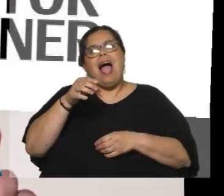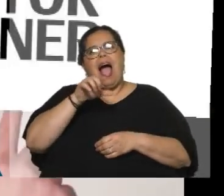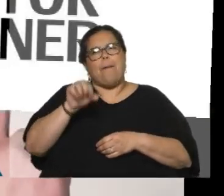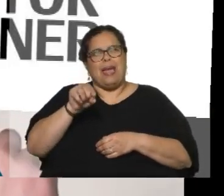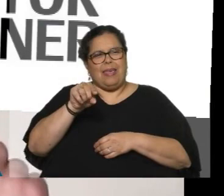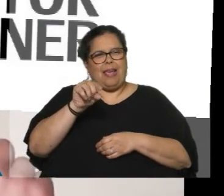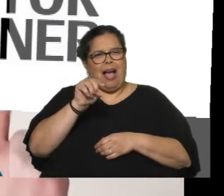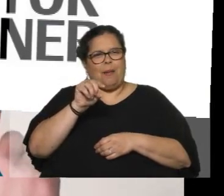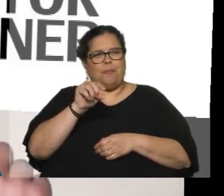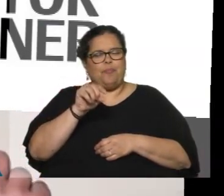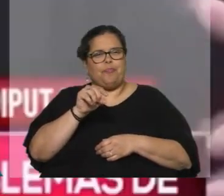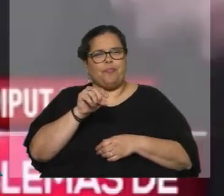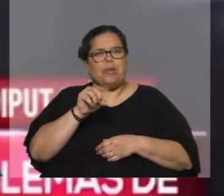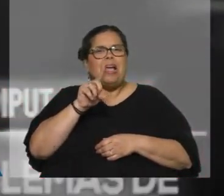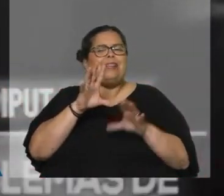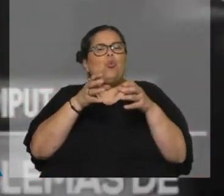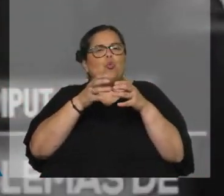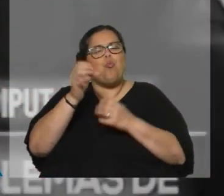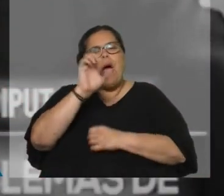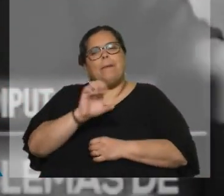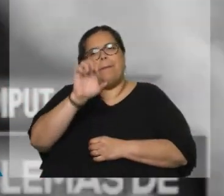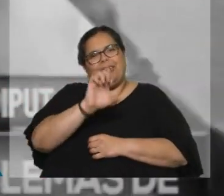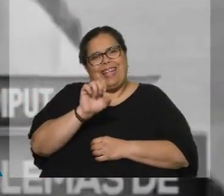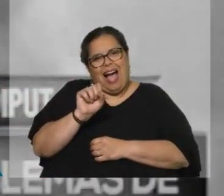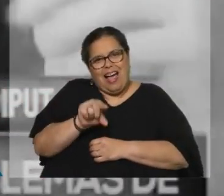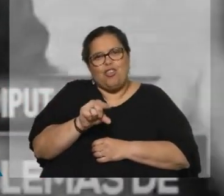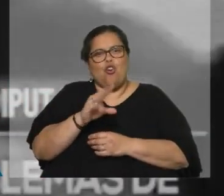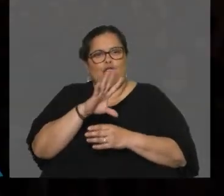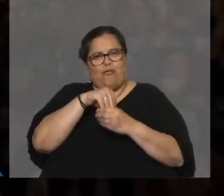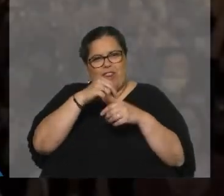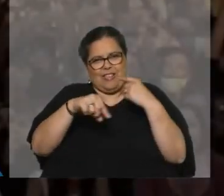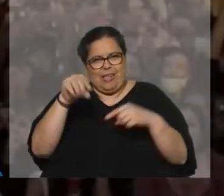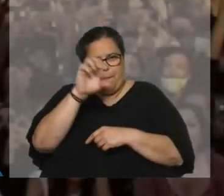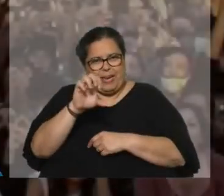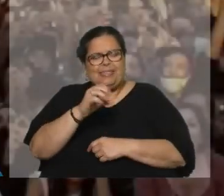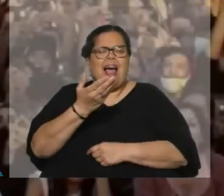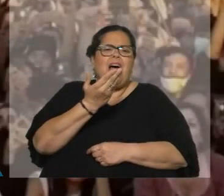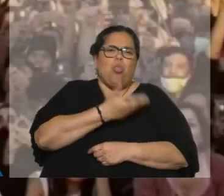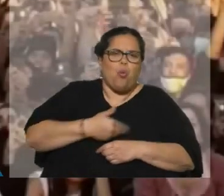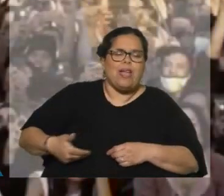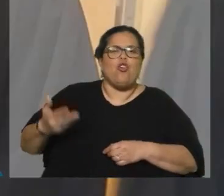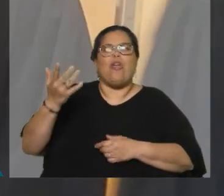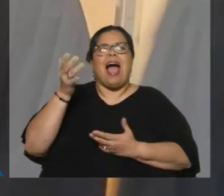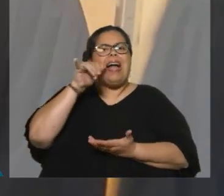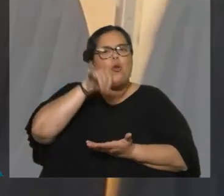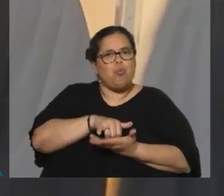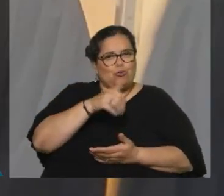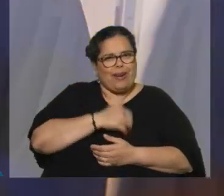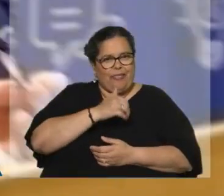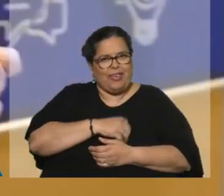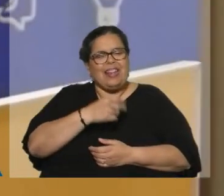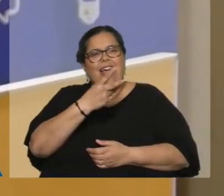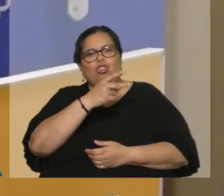e nequi grupo empresarial que entre otras empresas es dueño de aeropuertos Argentina 2000 que tiene a cargo